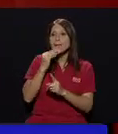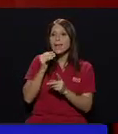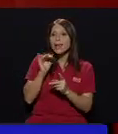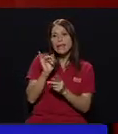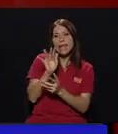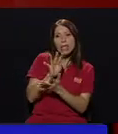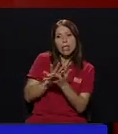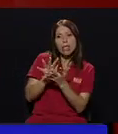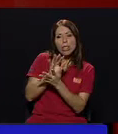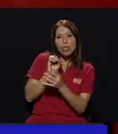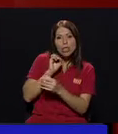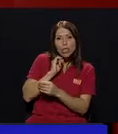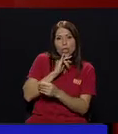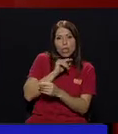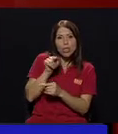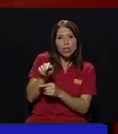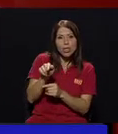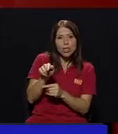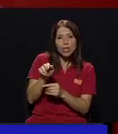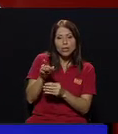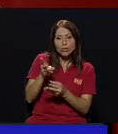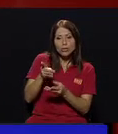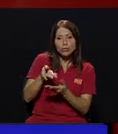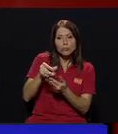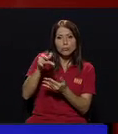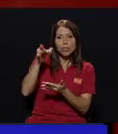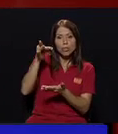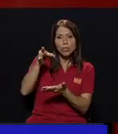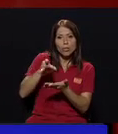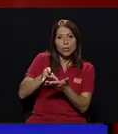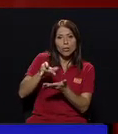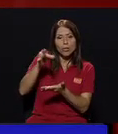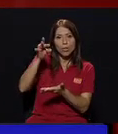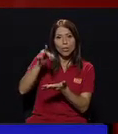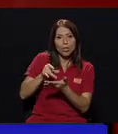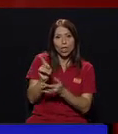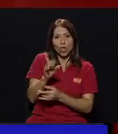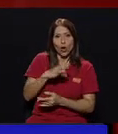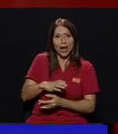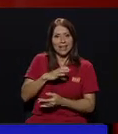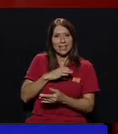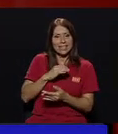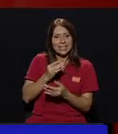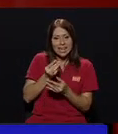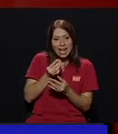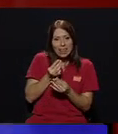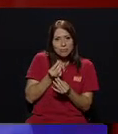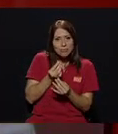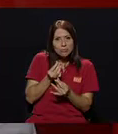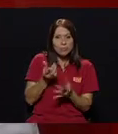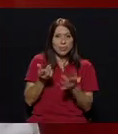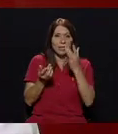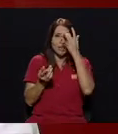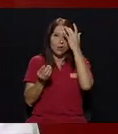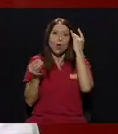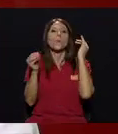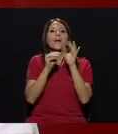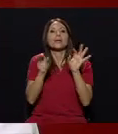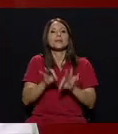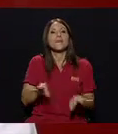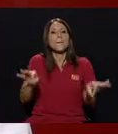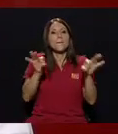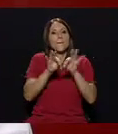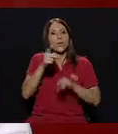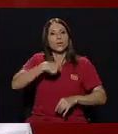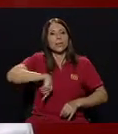tipo de sustancia, no va a tener esa característica, ¿verdad? Lo más importante es,